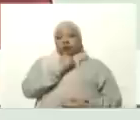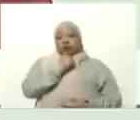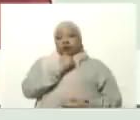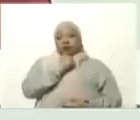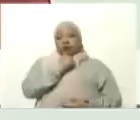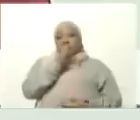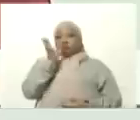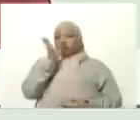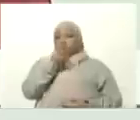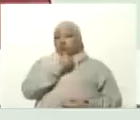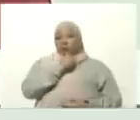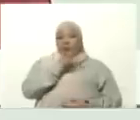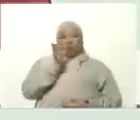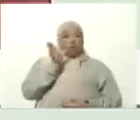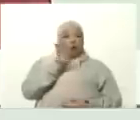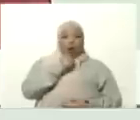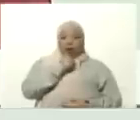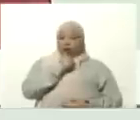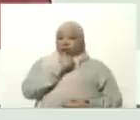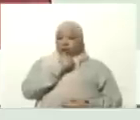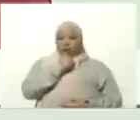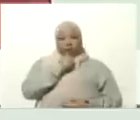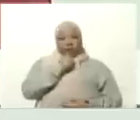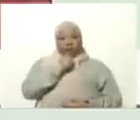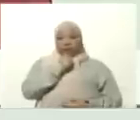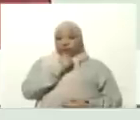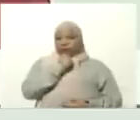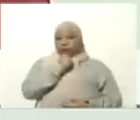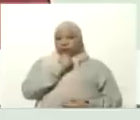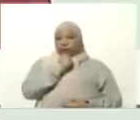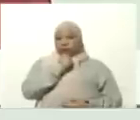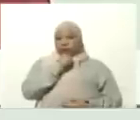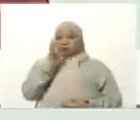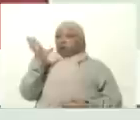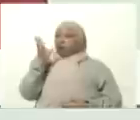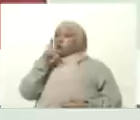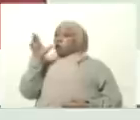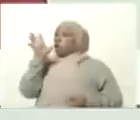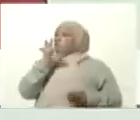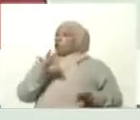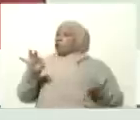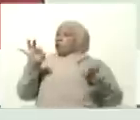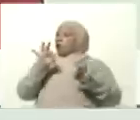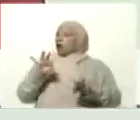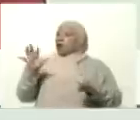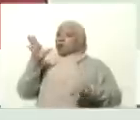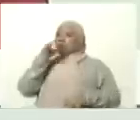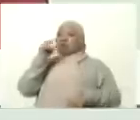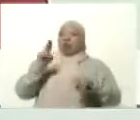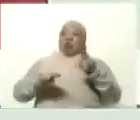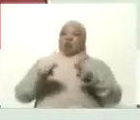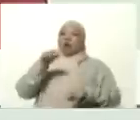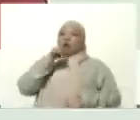No tienen ninguna sola propuesta. No hay propuesta, no hay condicionamientos de ningún tipo.